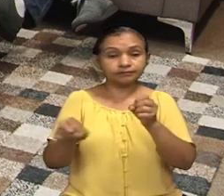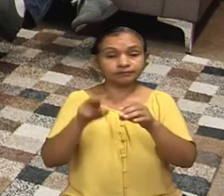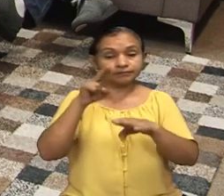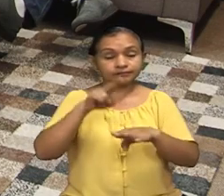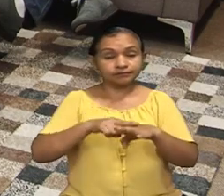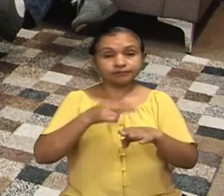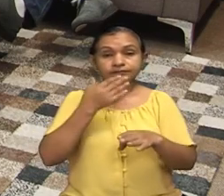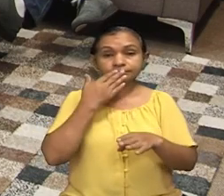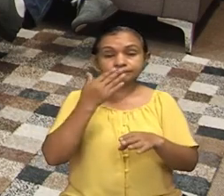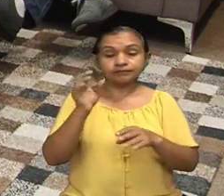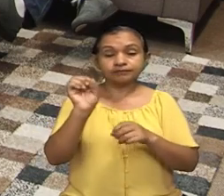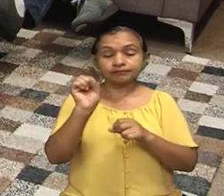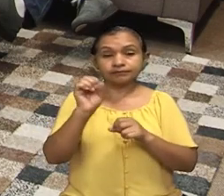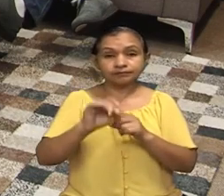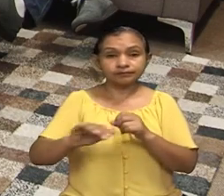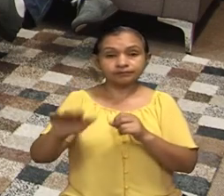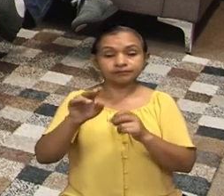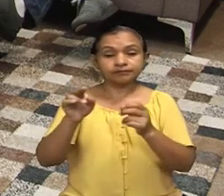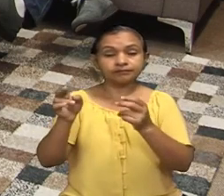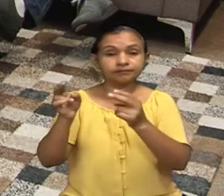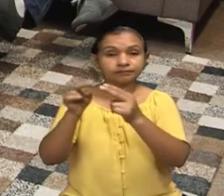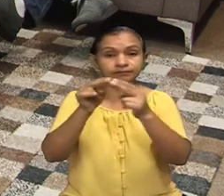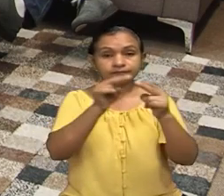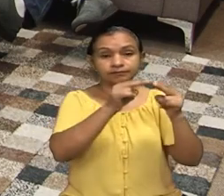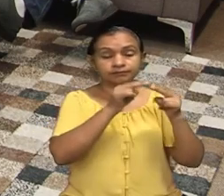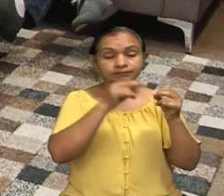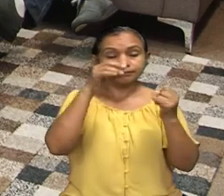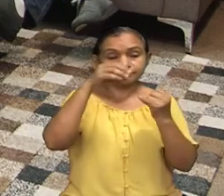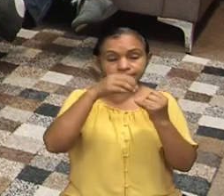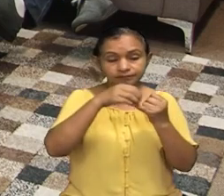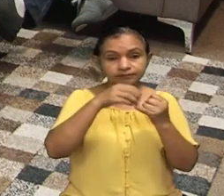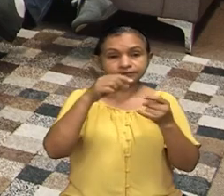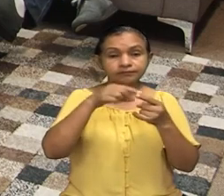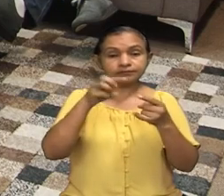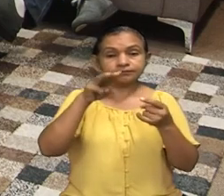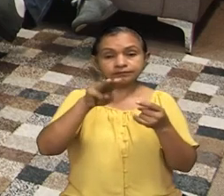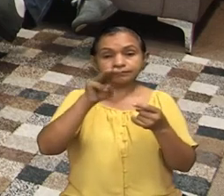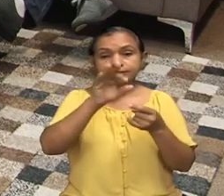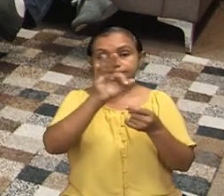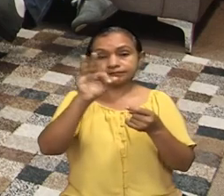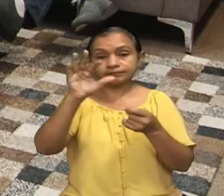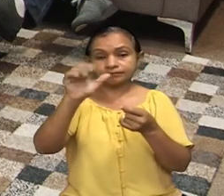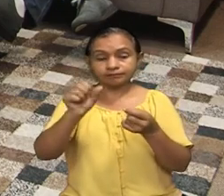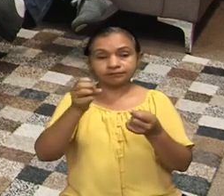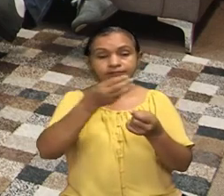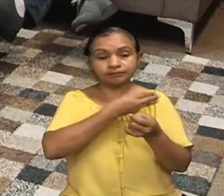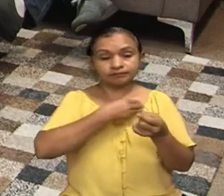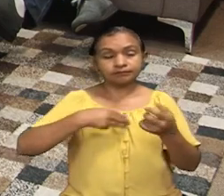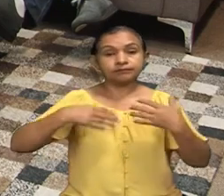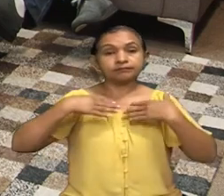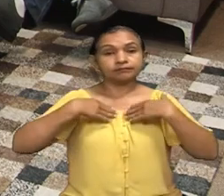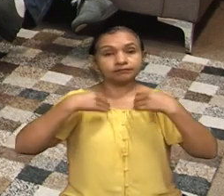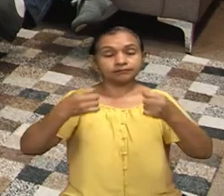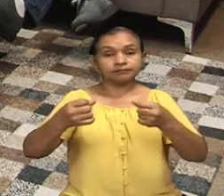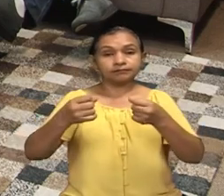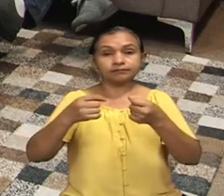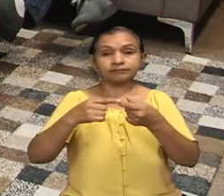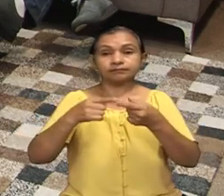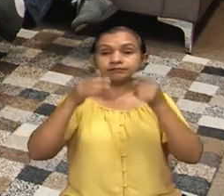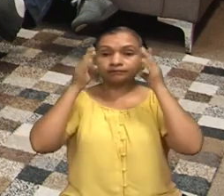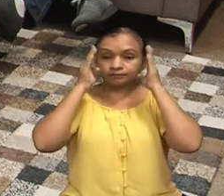el Bienestar Social, hacemos coordinaciones con el INATED, con el MEFCA, con el MINSA, con el MINSA para